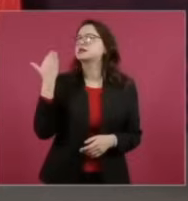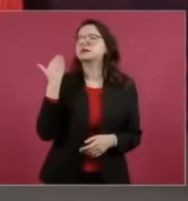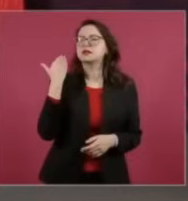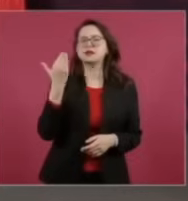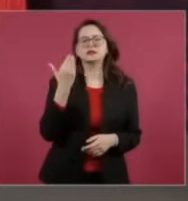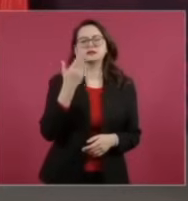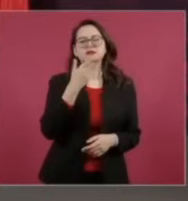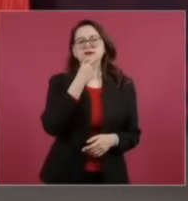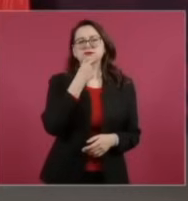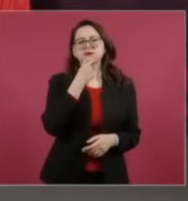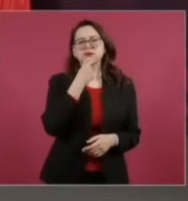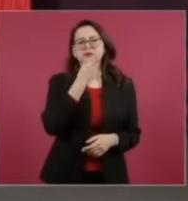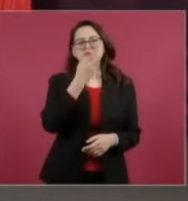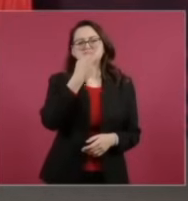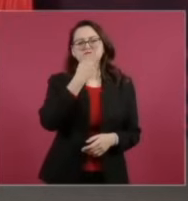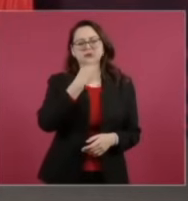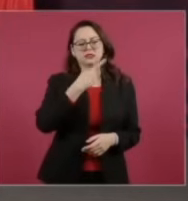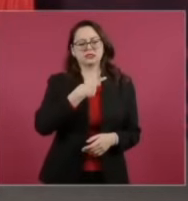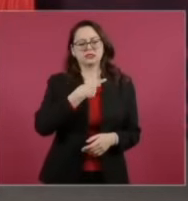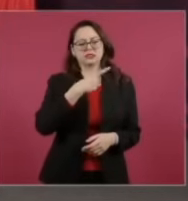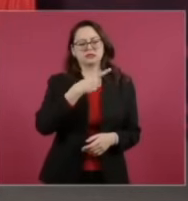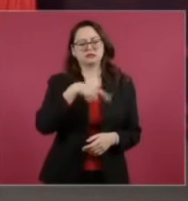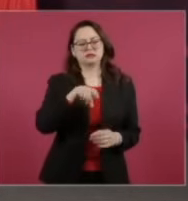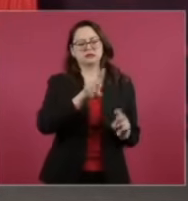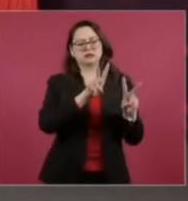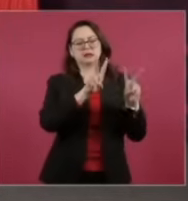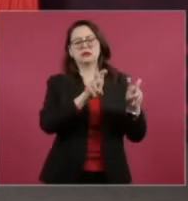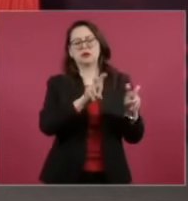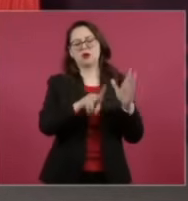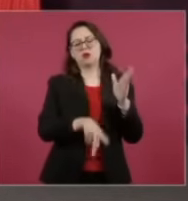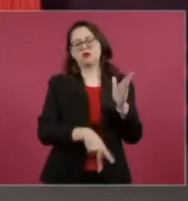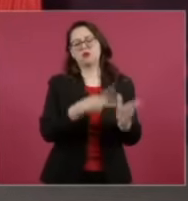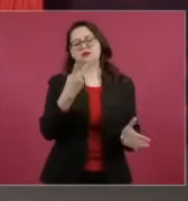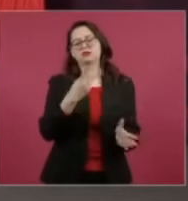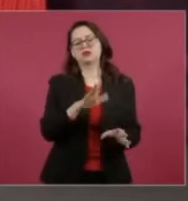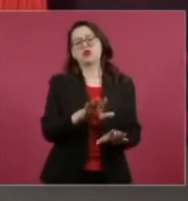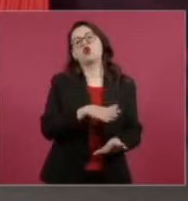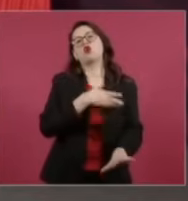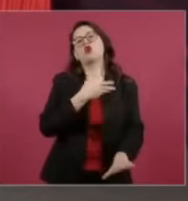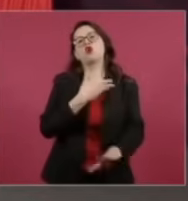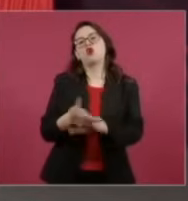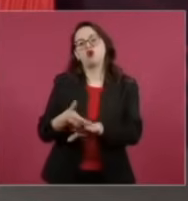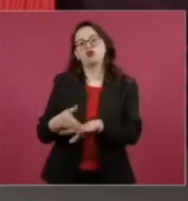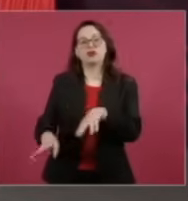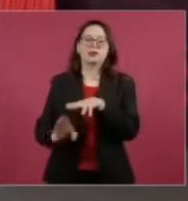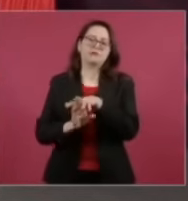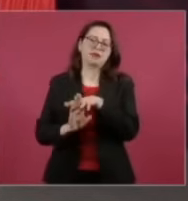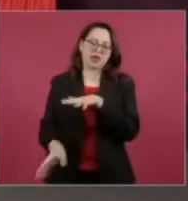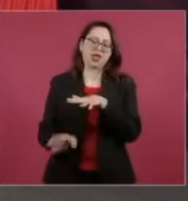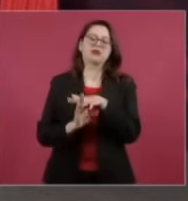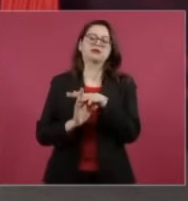acciones contra los migrantes nuestra frontera